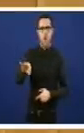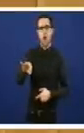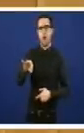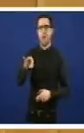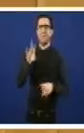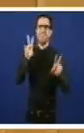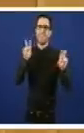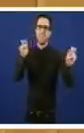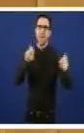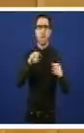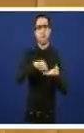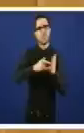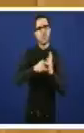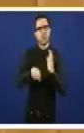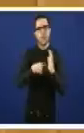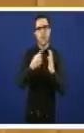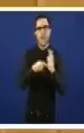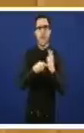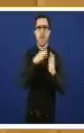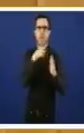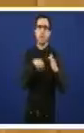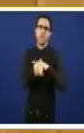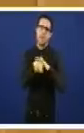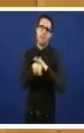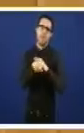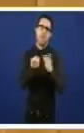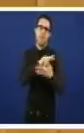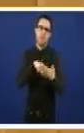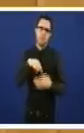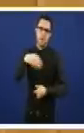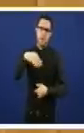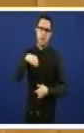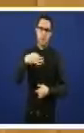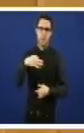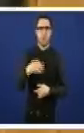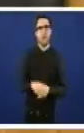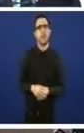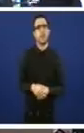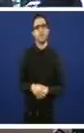trámite de lectura única e a súa votación a seguido. Máis nada e moitas gracias.